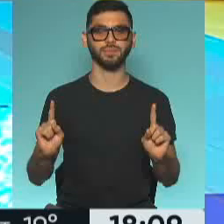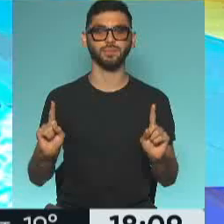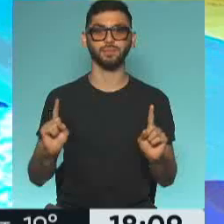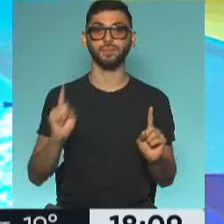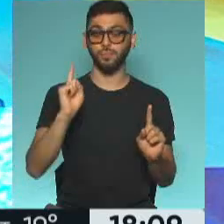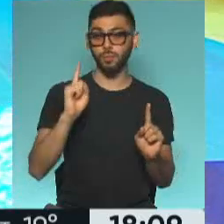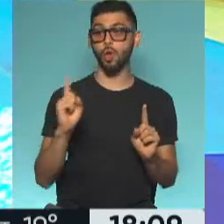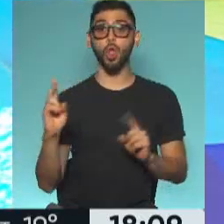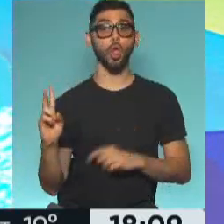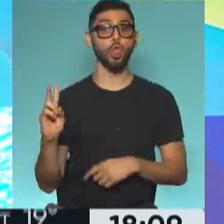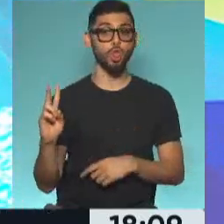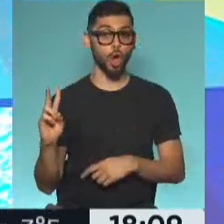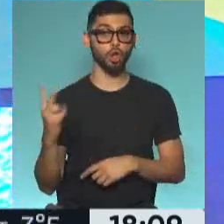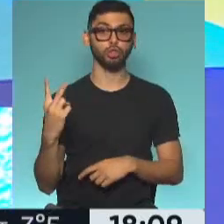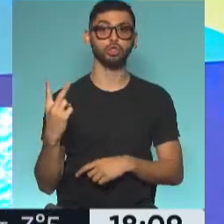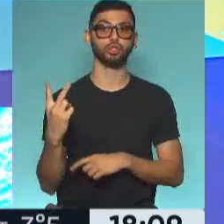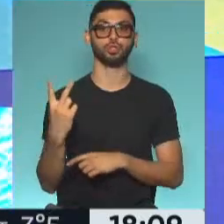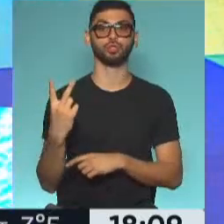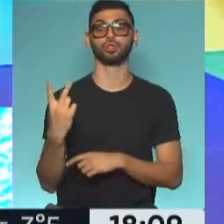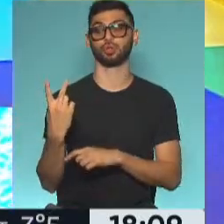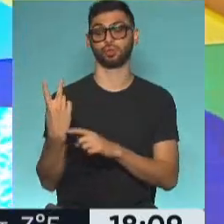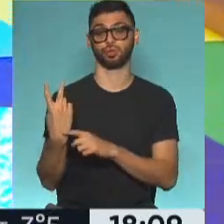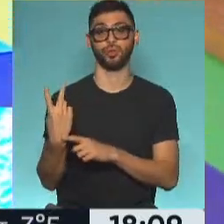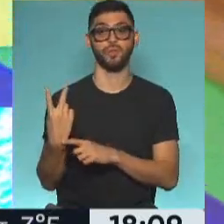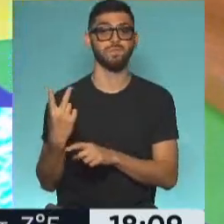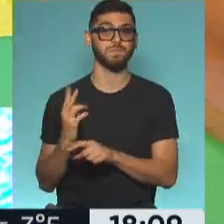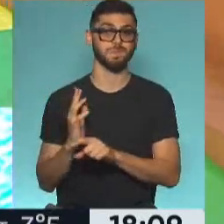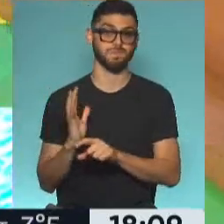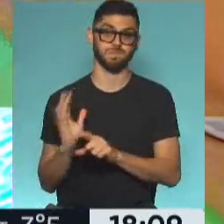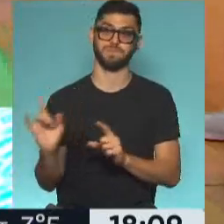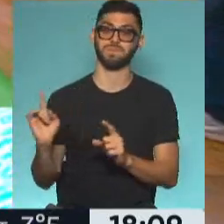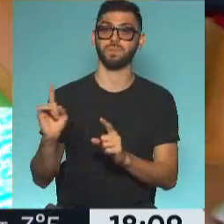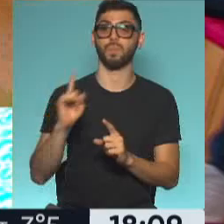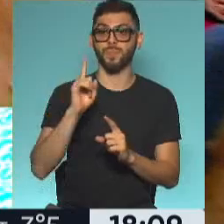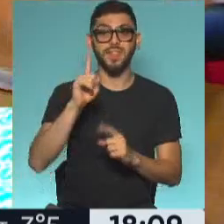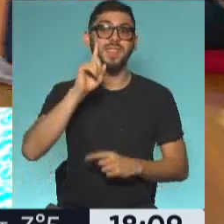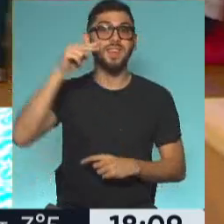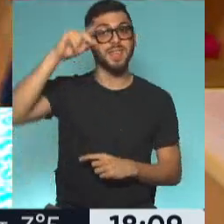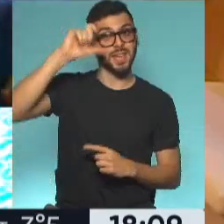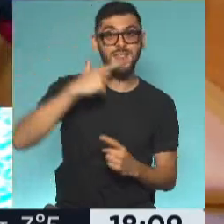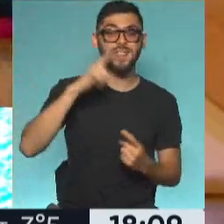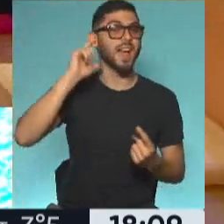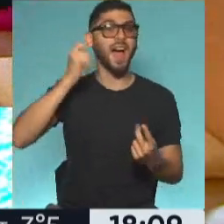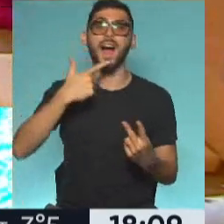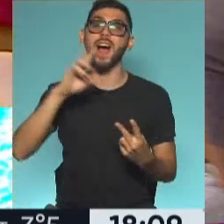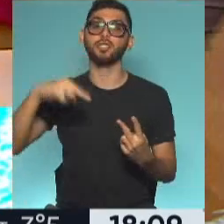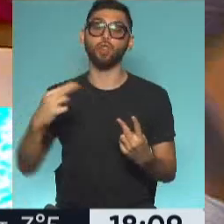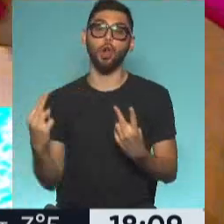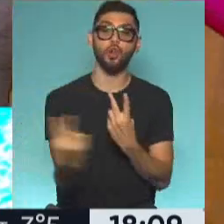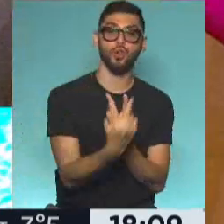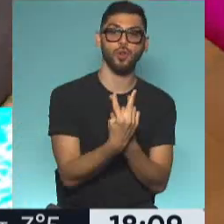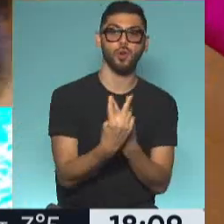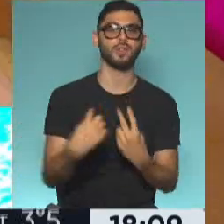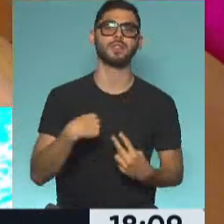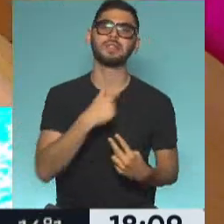de los chicos que están acá van a representar a cada uno de estas líneas. En este caso van a ser Inés y Gastón. Por favor, vengan para acá. Yo quiero el